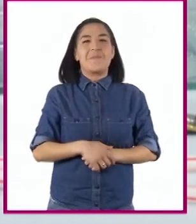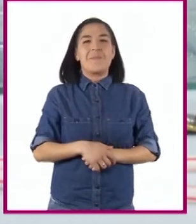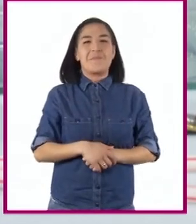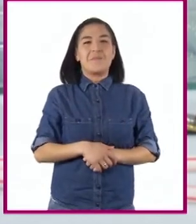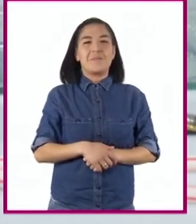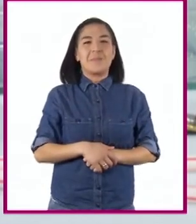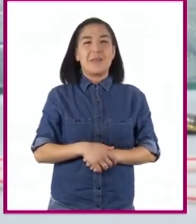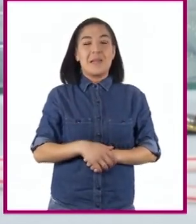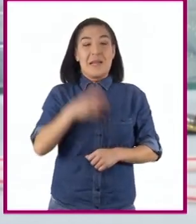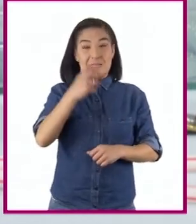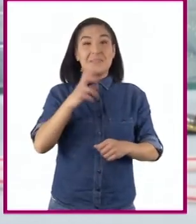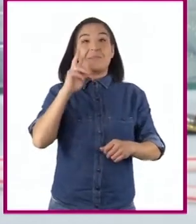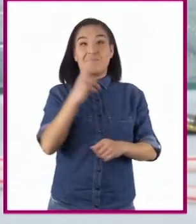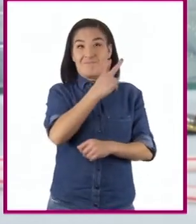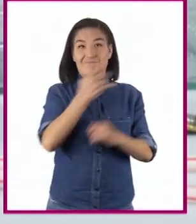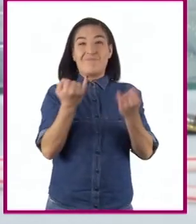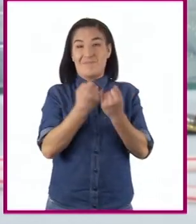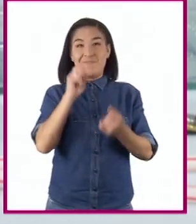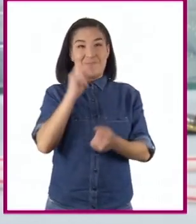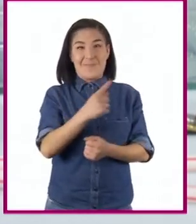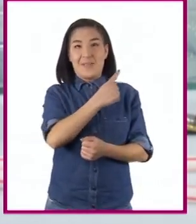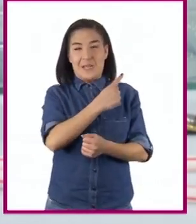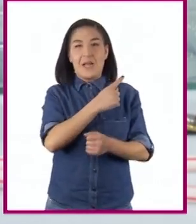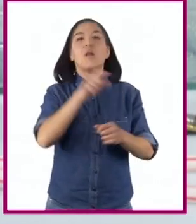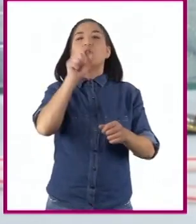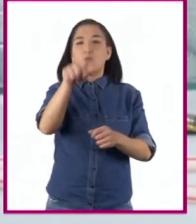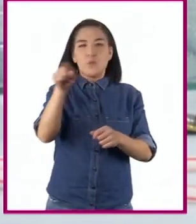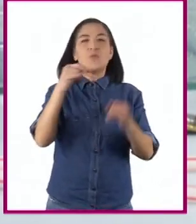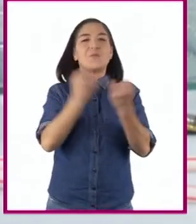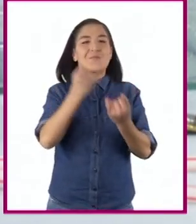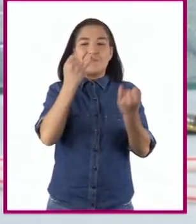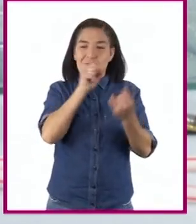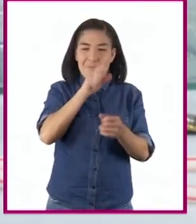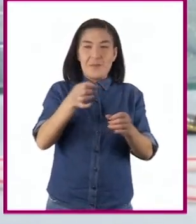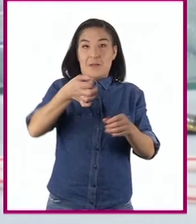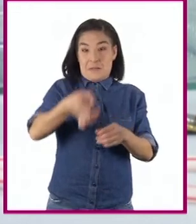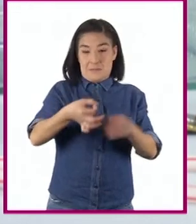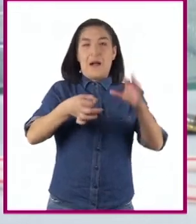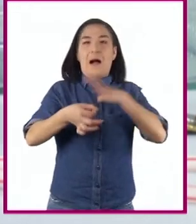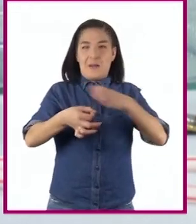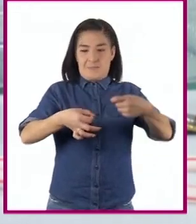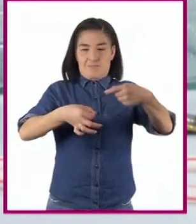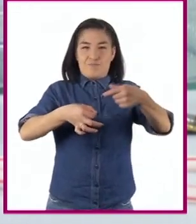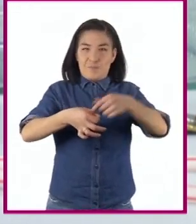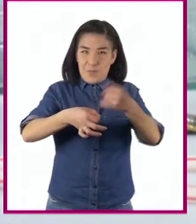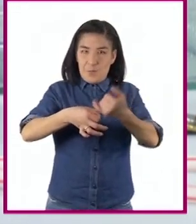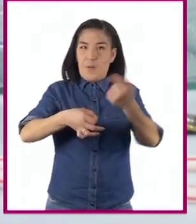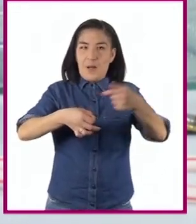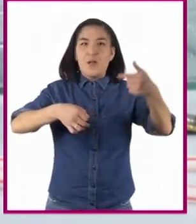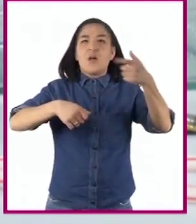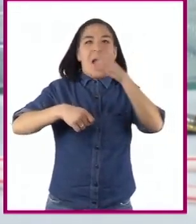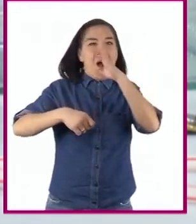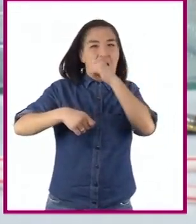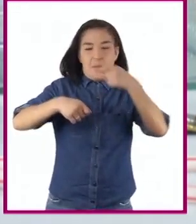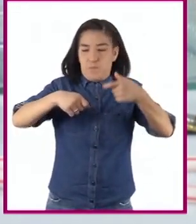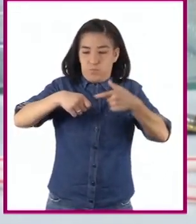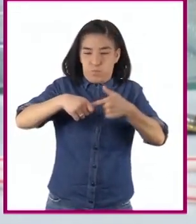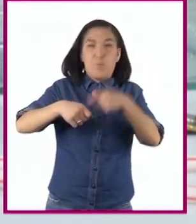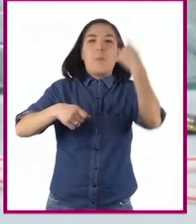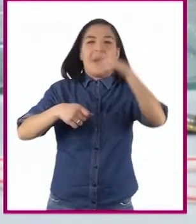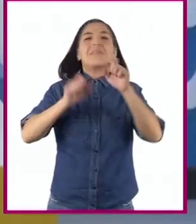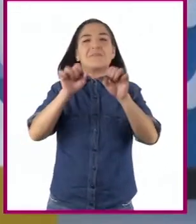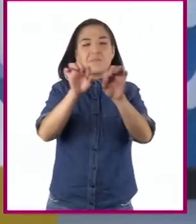También perforen la tapa justo en el centro. De este orificio debe ser suficientemente grande para que pase la manguera o los